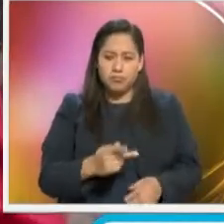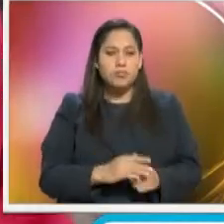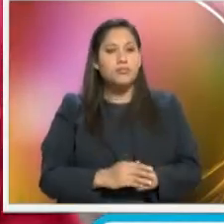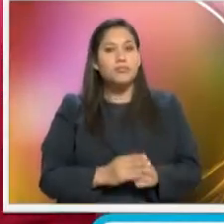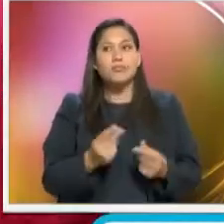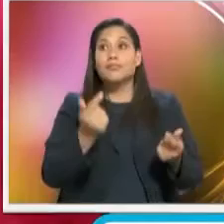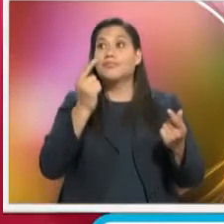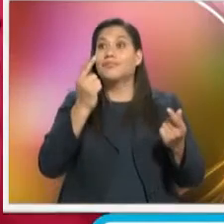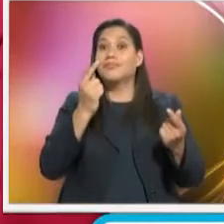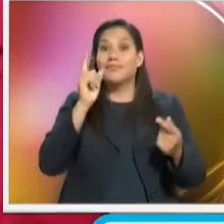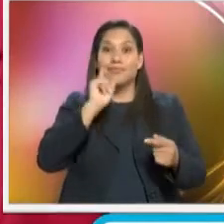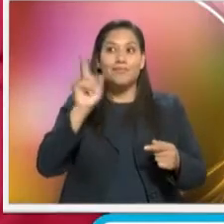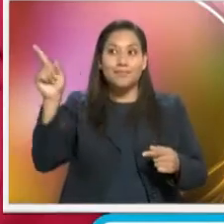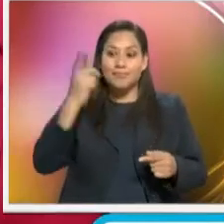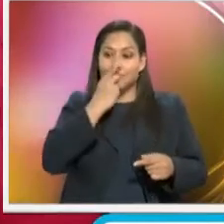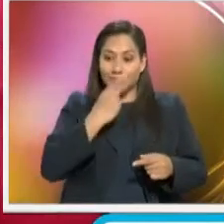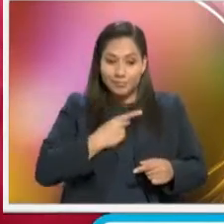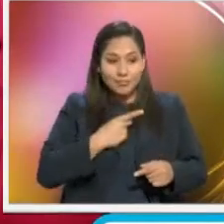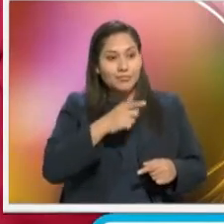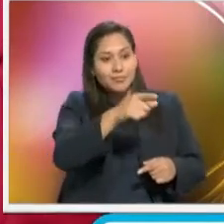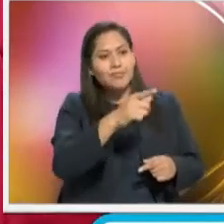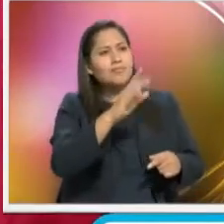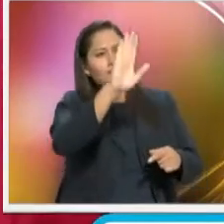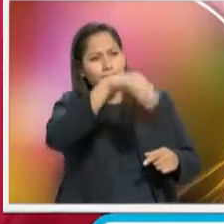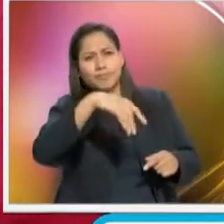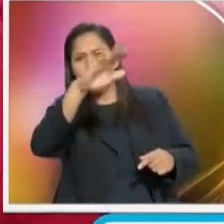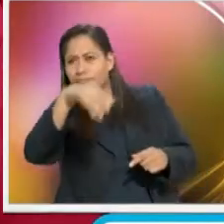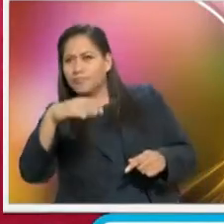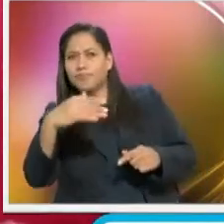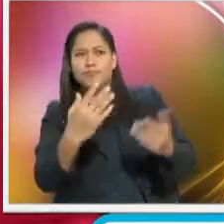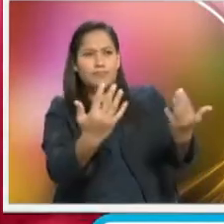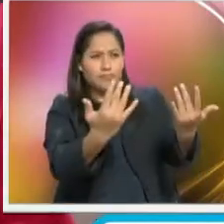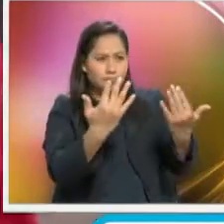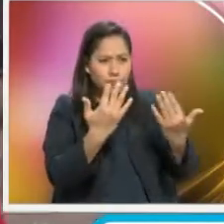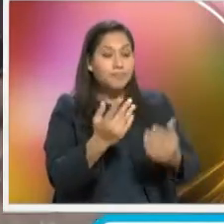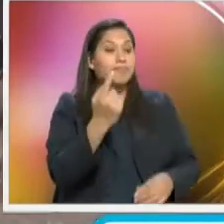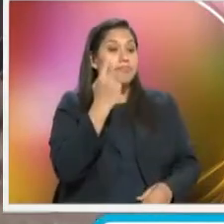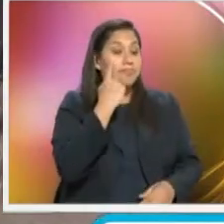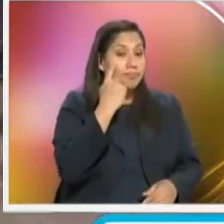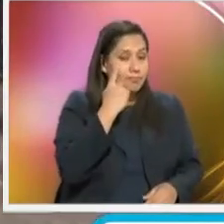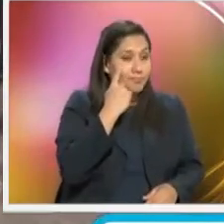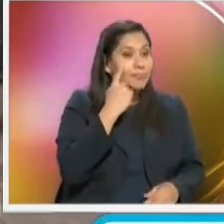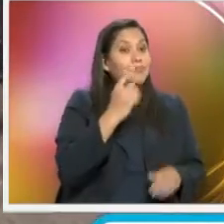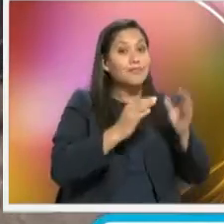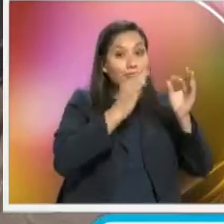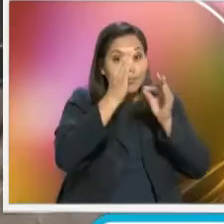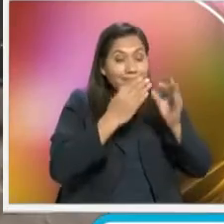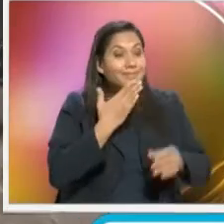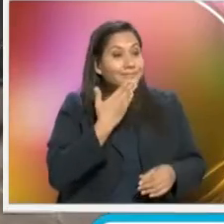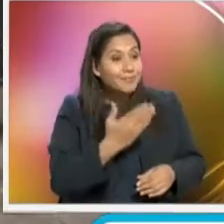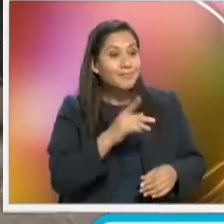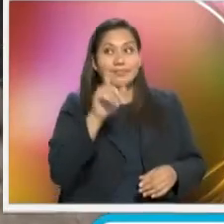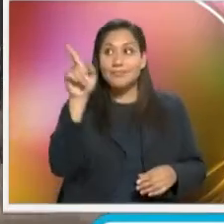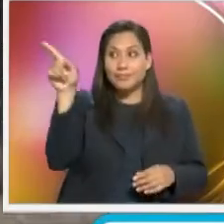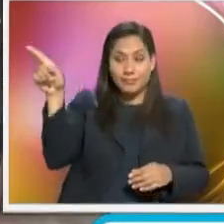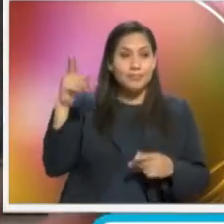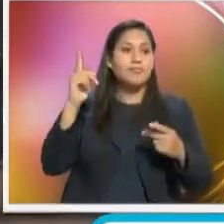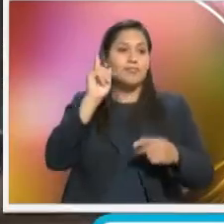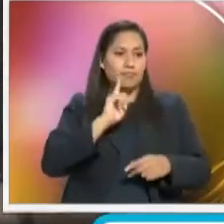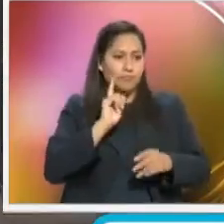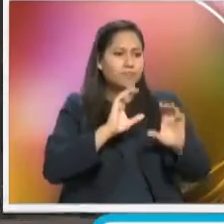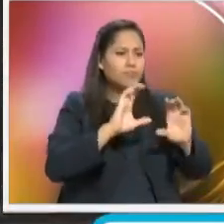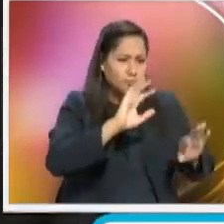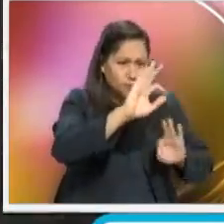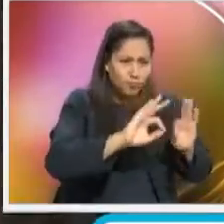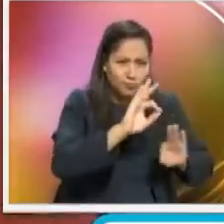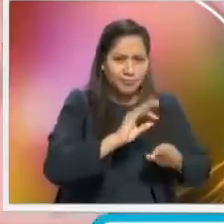hacer caso a aquella mujer y voy a reunir a los niños, les voy a dar la buena noticia de que habrá alguien que los va